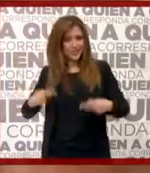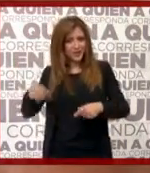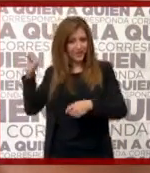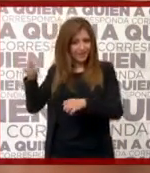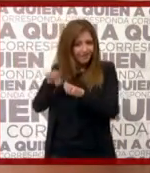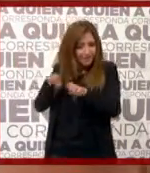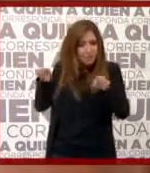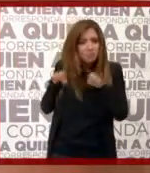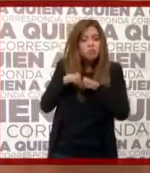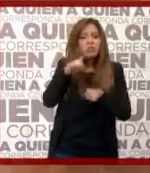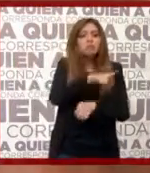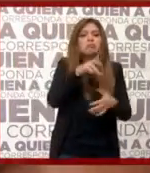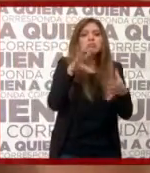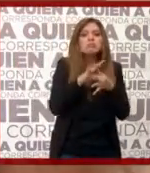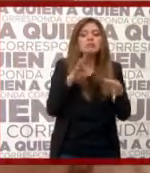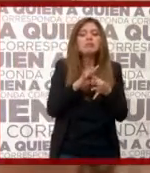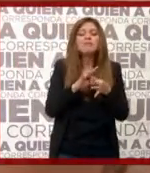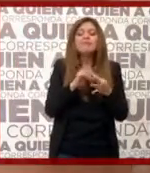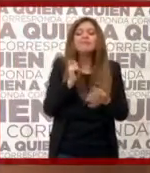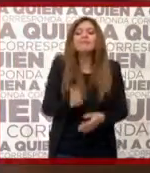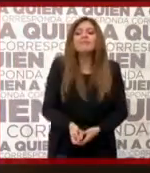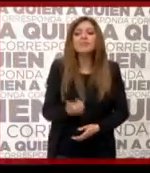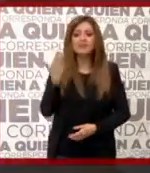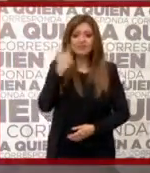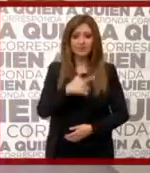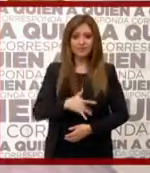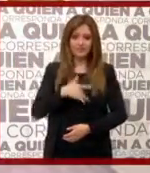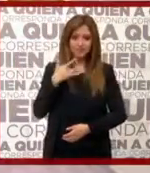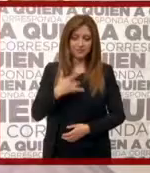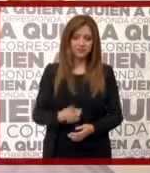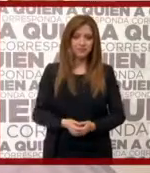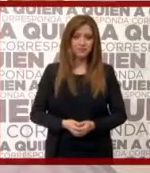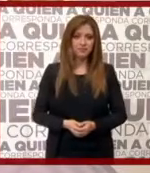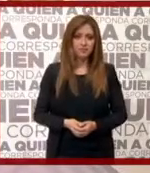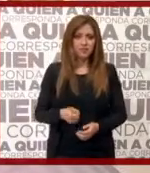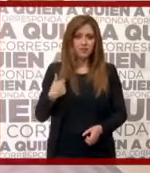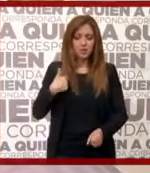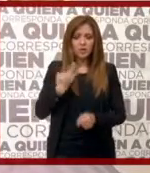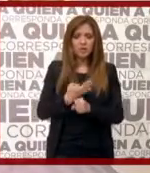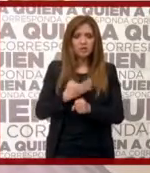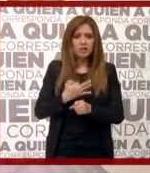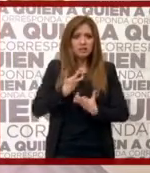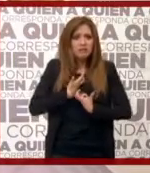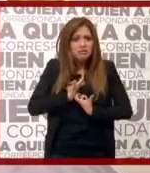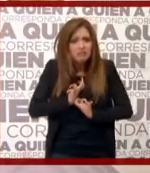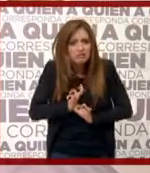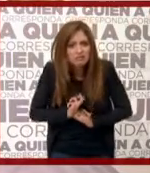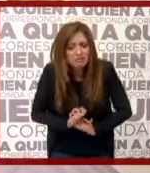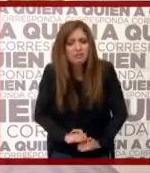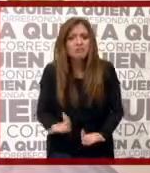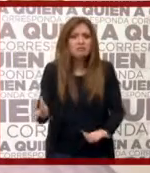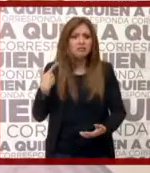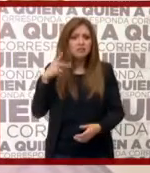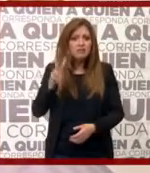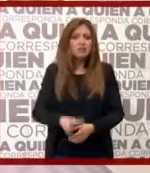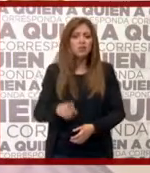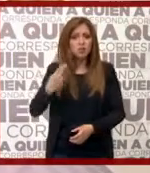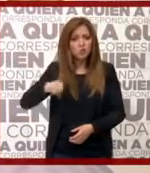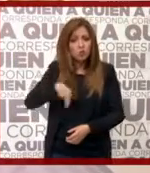nos comparte su sentir respecto a esta situación. Frustración, mucha frustración, porque realmente nosotros